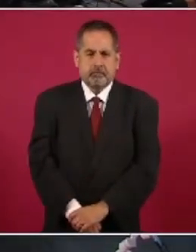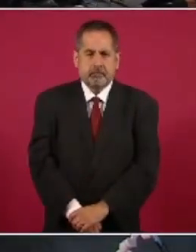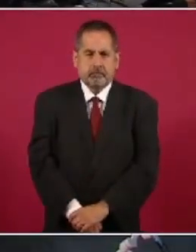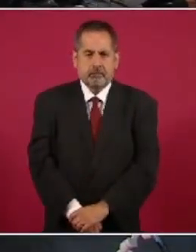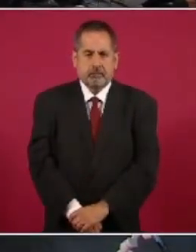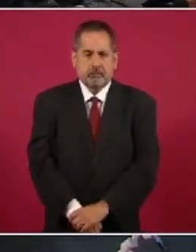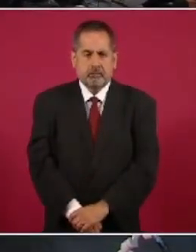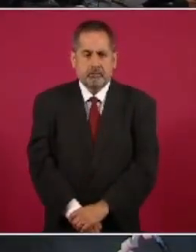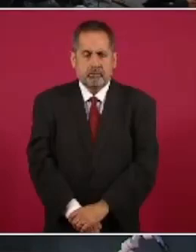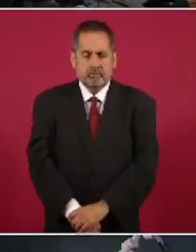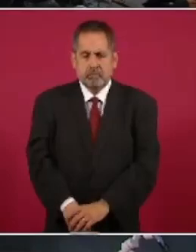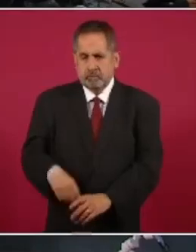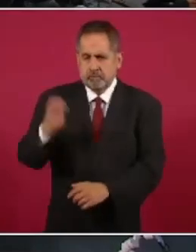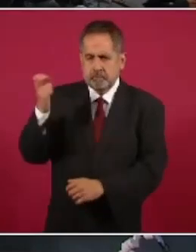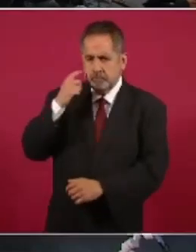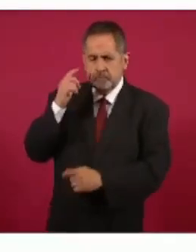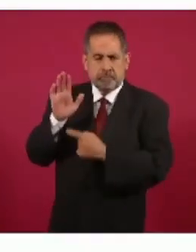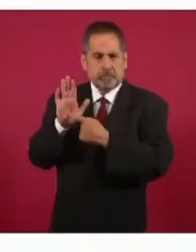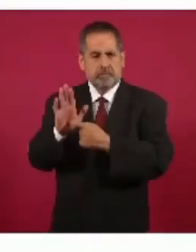invitan? Aquí está.